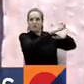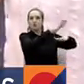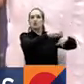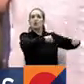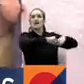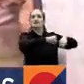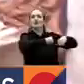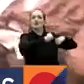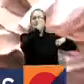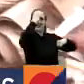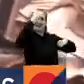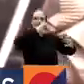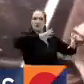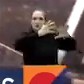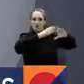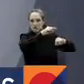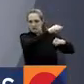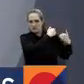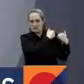cartera del gobierno regional.